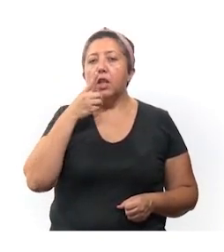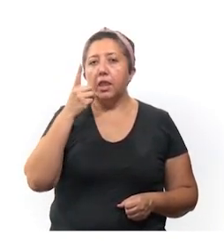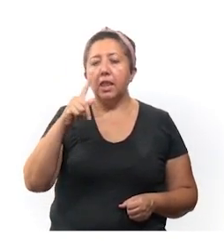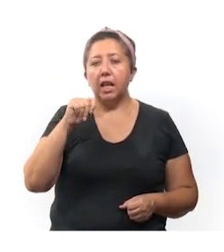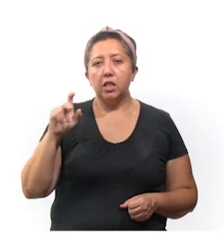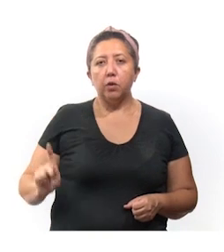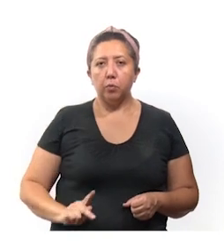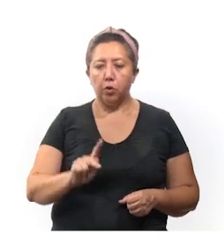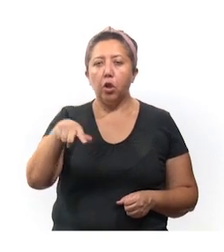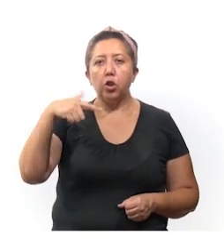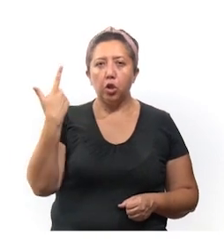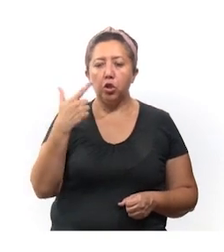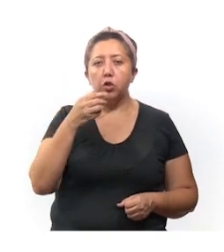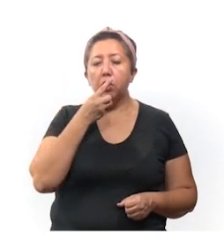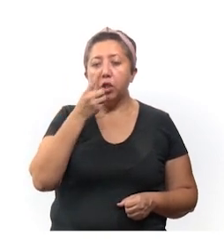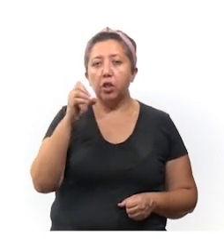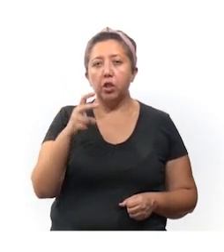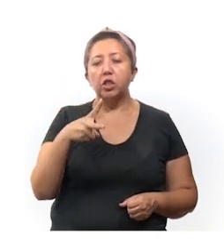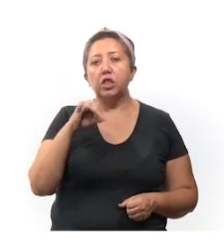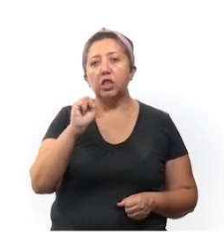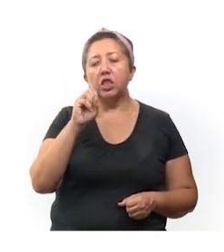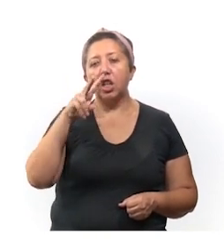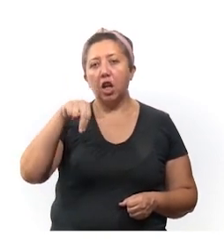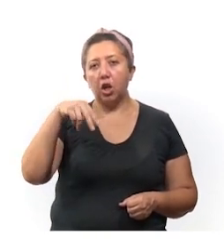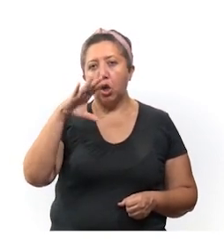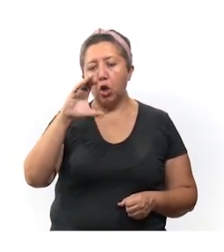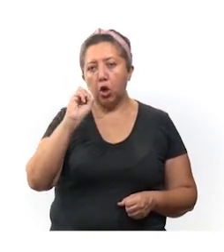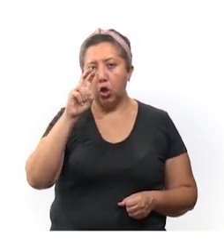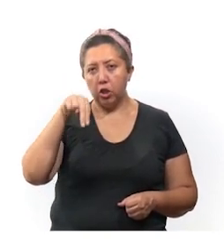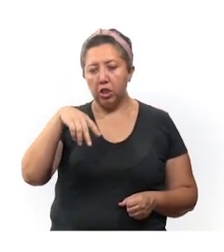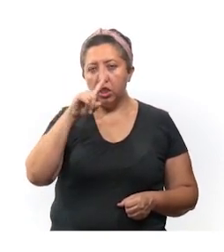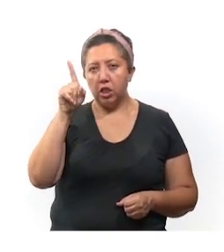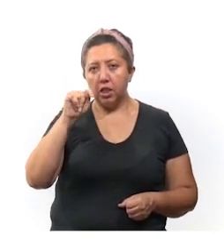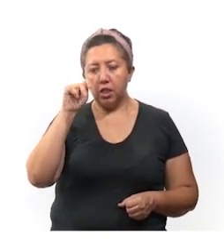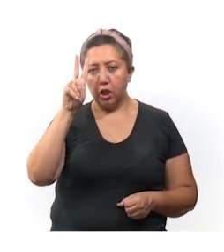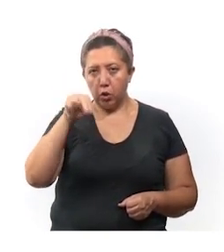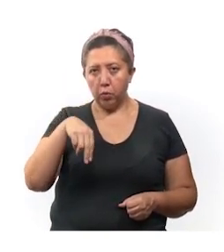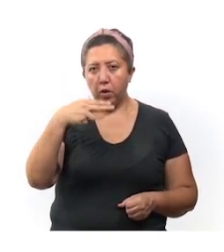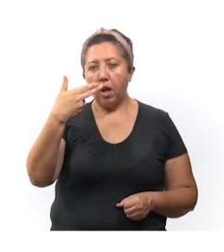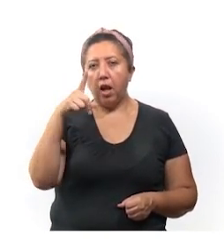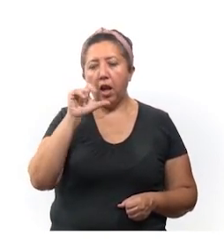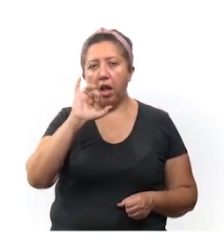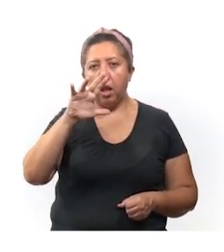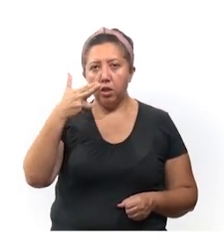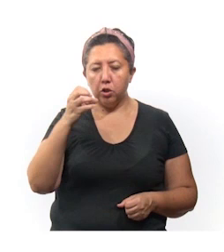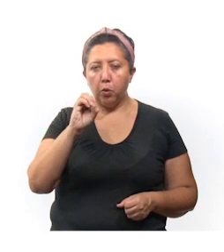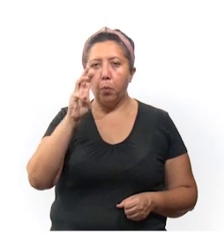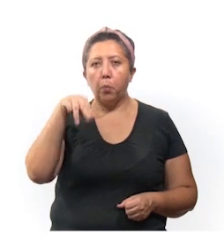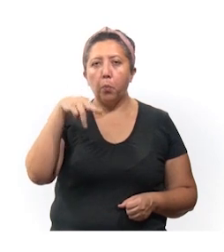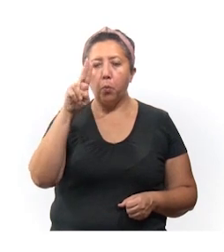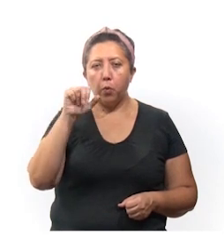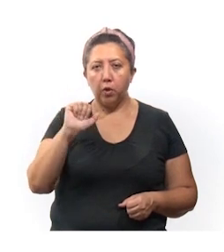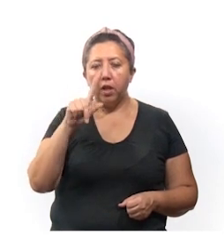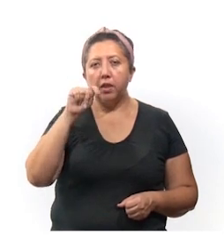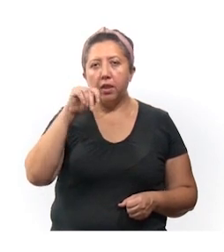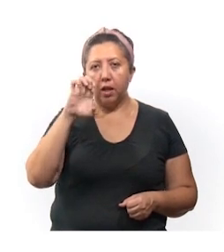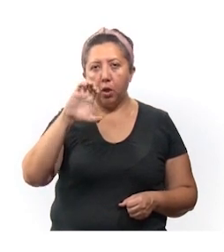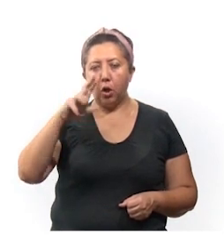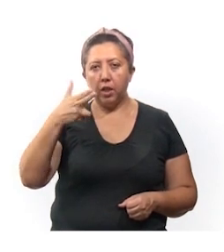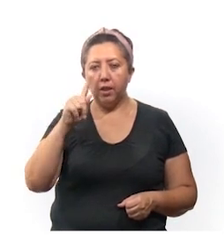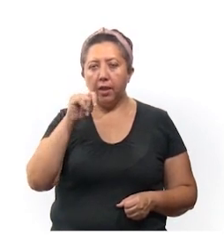Telchac Pueblo, 2 en Cacalchen, Chaxinquín, Chancom, Semul, Tzitzantún, Jalachó, Quinchil, Muna, Tecó y